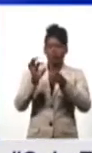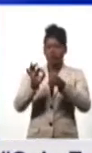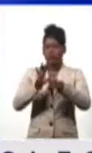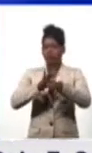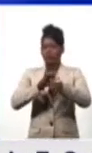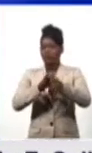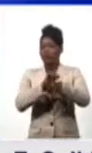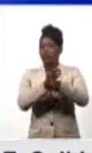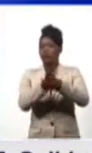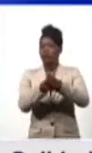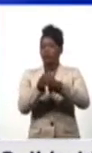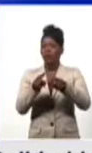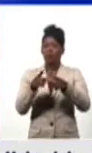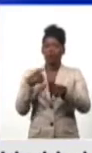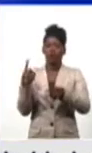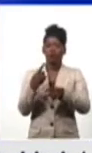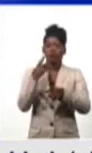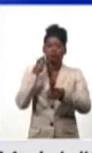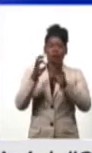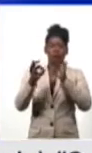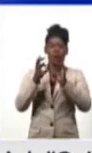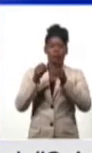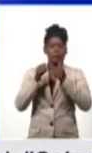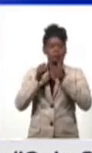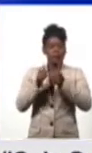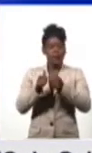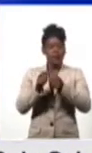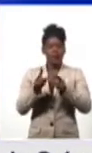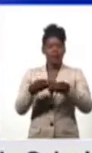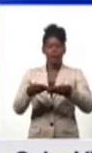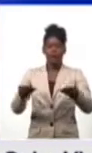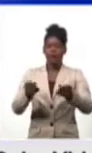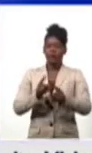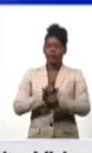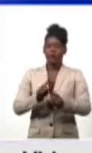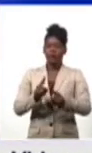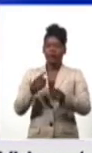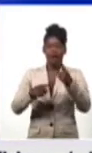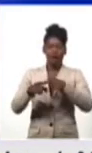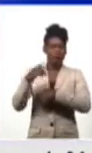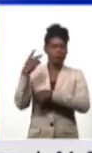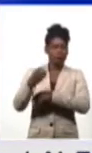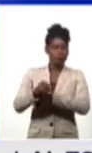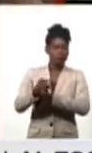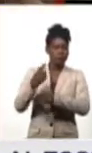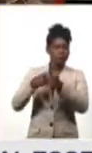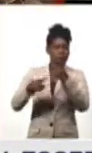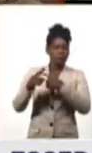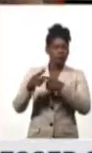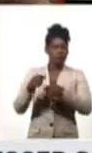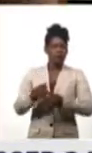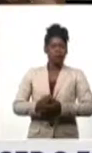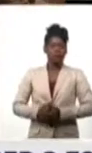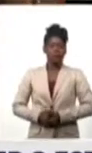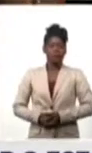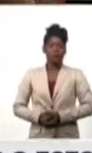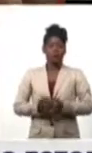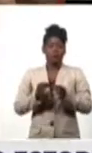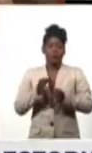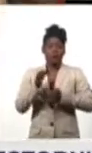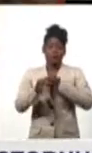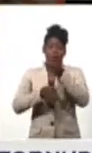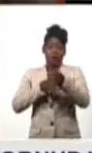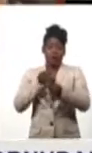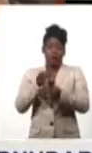uso y cuidado de nuestros recursos naturales. ¿Qué usted cree al respecto? Exactamente, o sea, como yo te decía al inicio, cuando hablaba del origen como tal